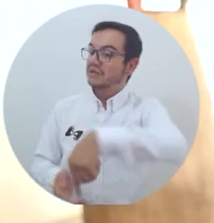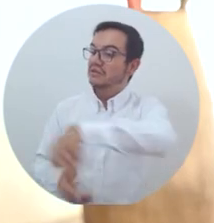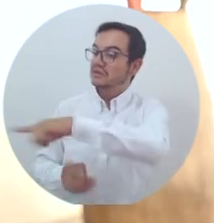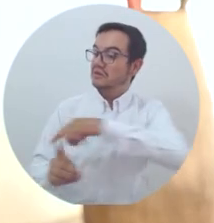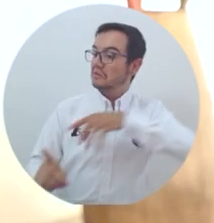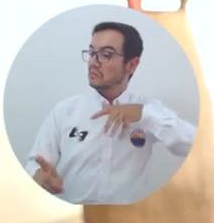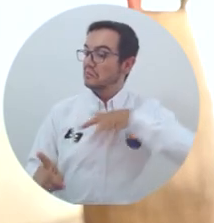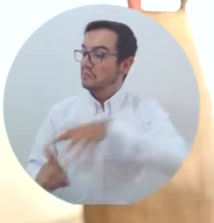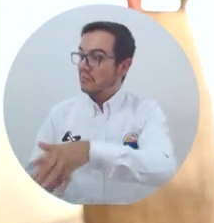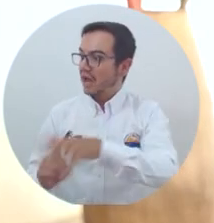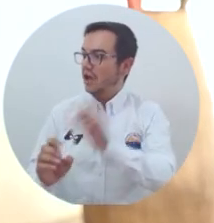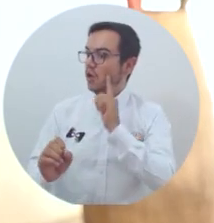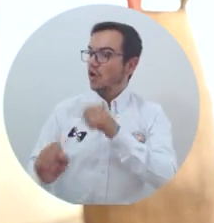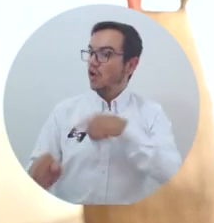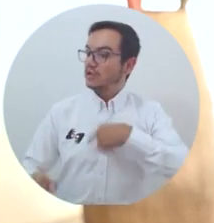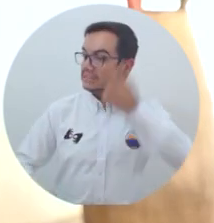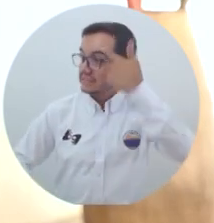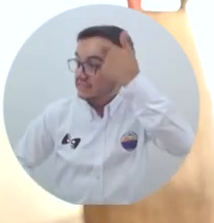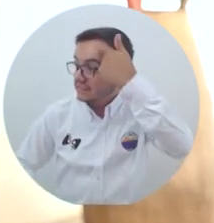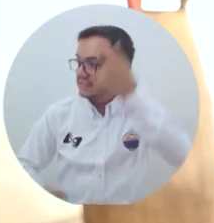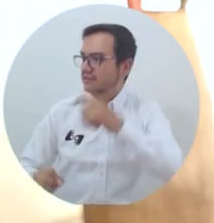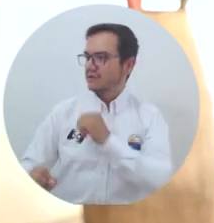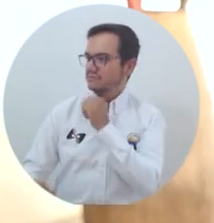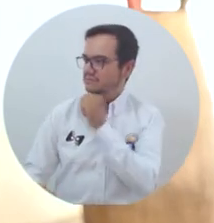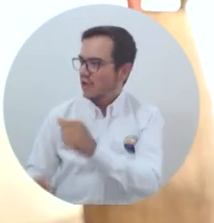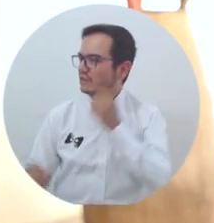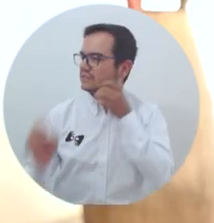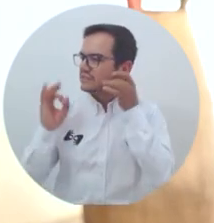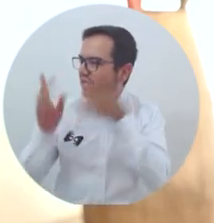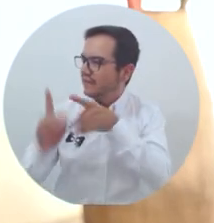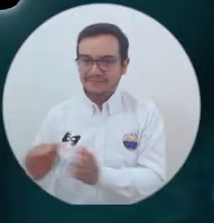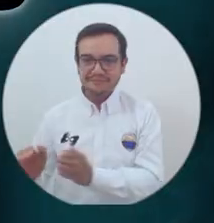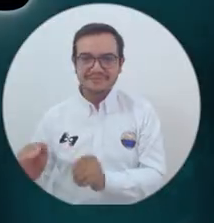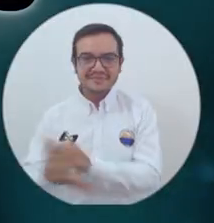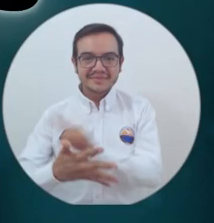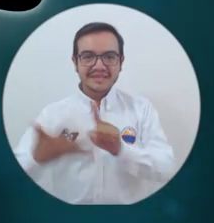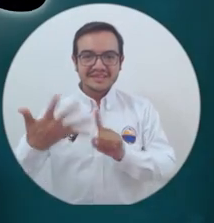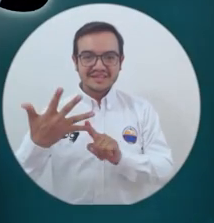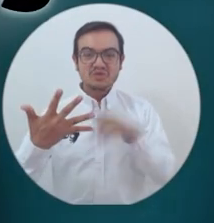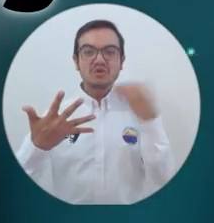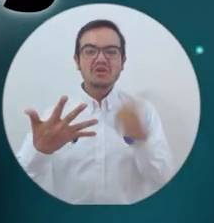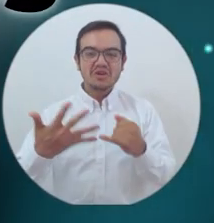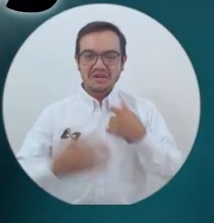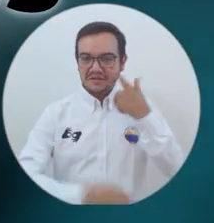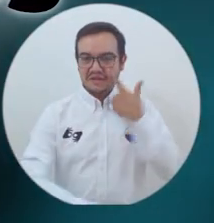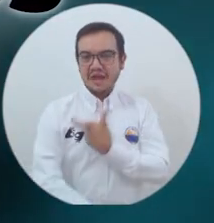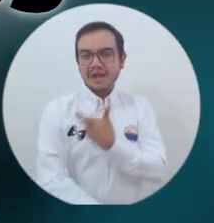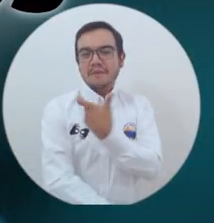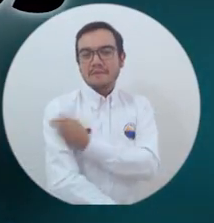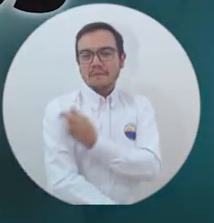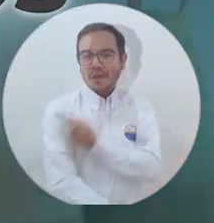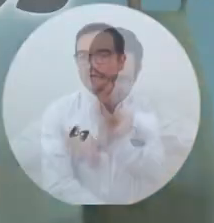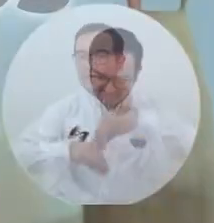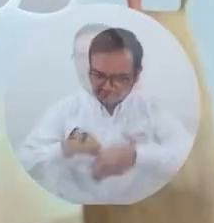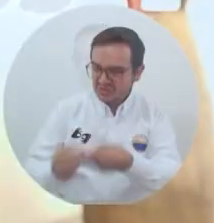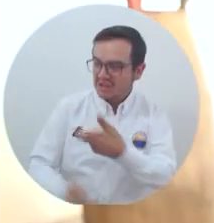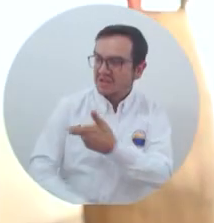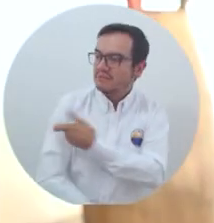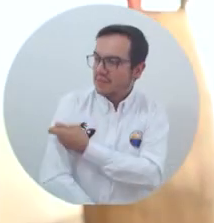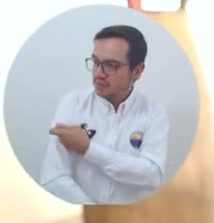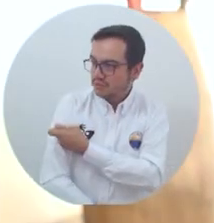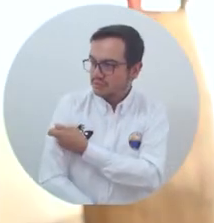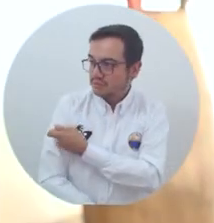la posibilidad de que los niños presenten complicaciones es mucho menor. 5. Ya hay prototipos de vacuna.